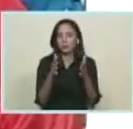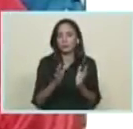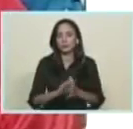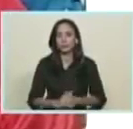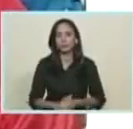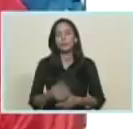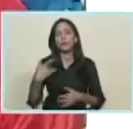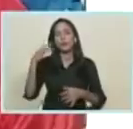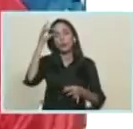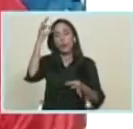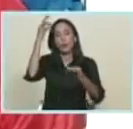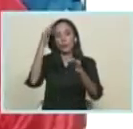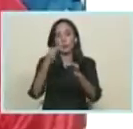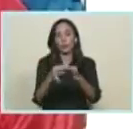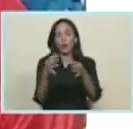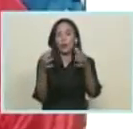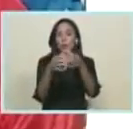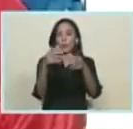creo en ustedes,